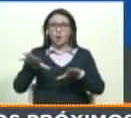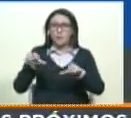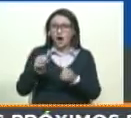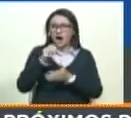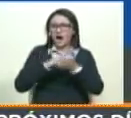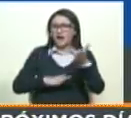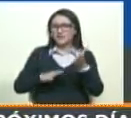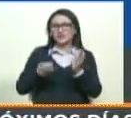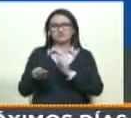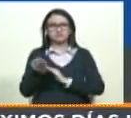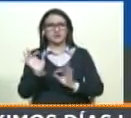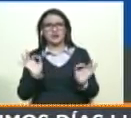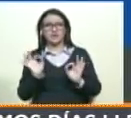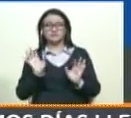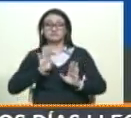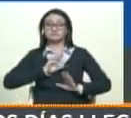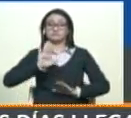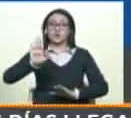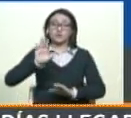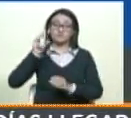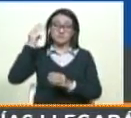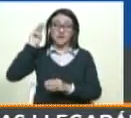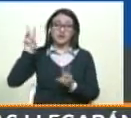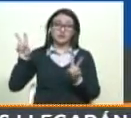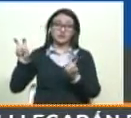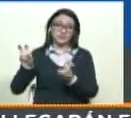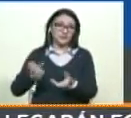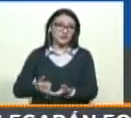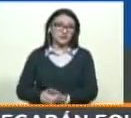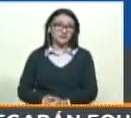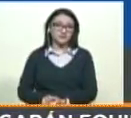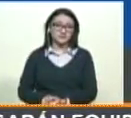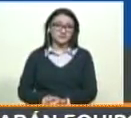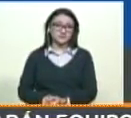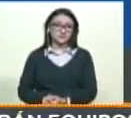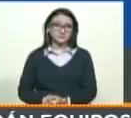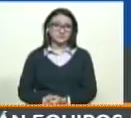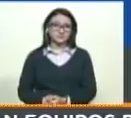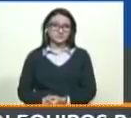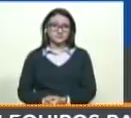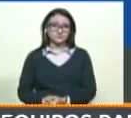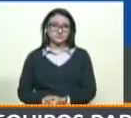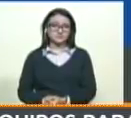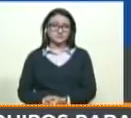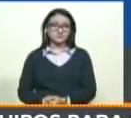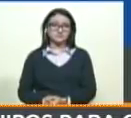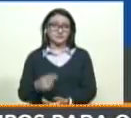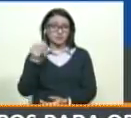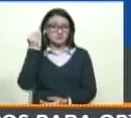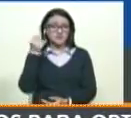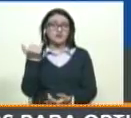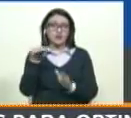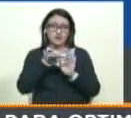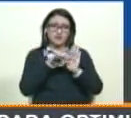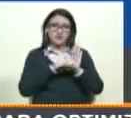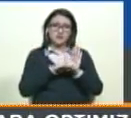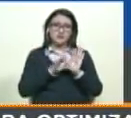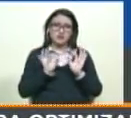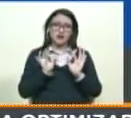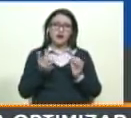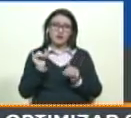cartas democráticas. Es un asunto de los mexicanos, y que tengan a bien resolverlo. Y si ellos consideran que hay condiciones para elecciones en su